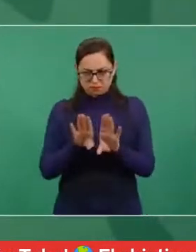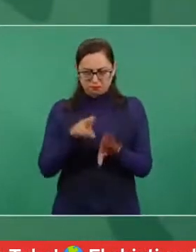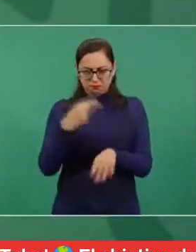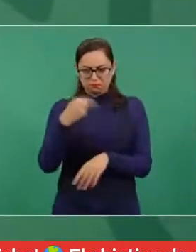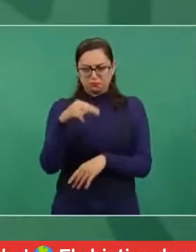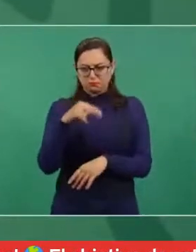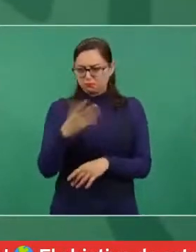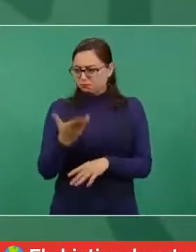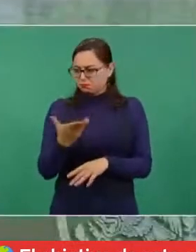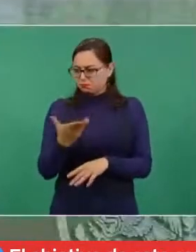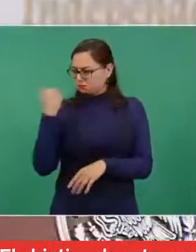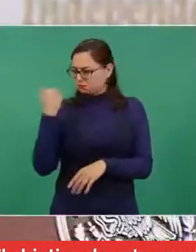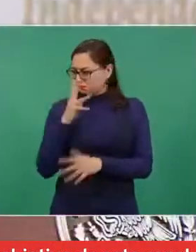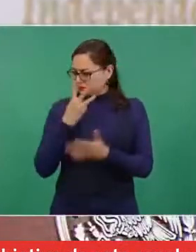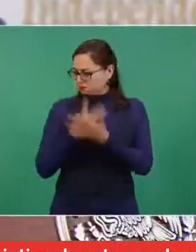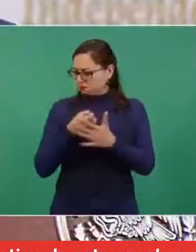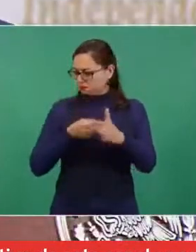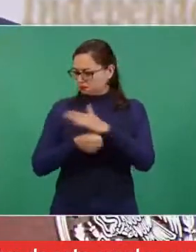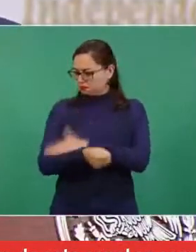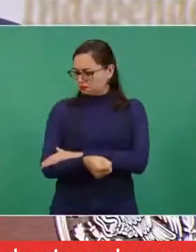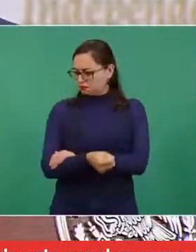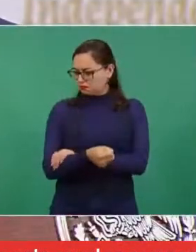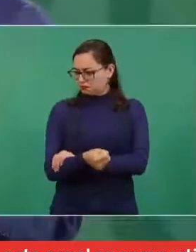que estuvo en la cárcel.